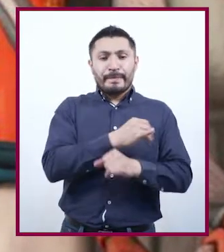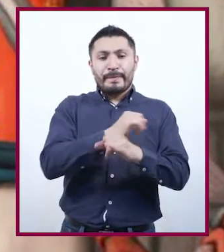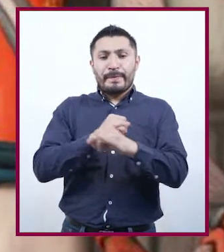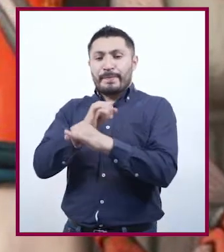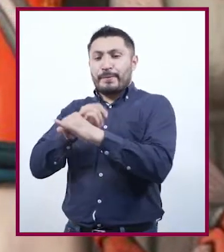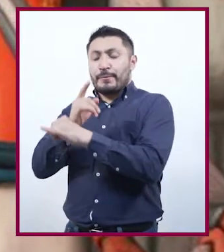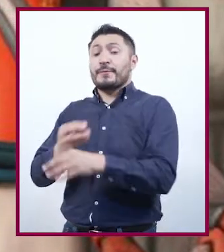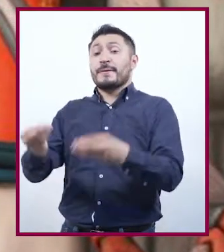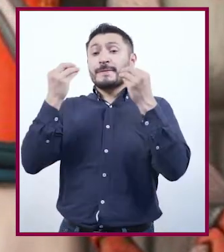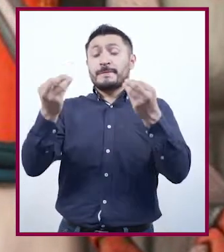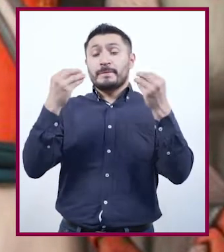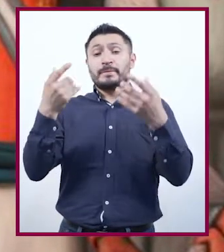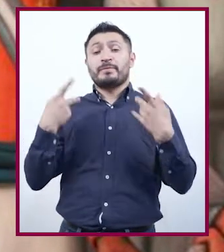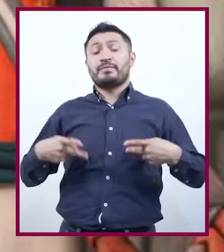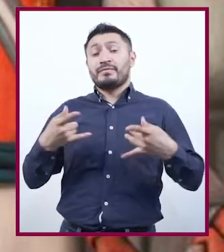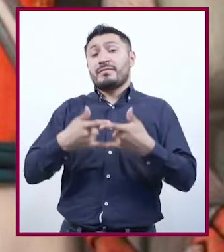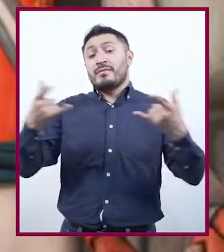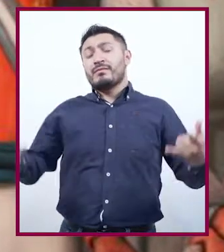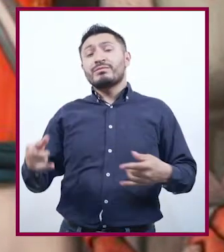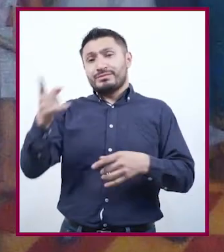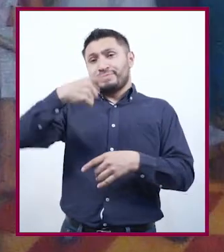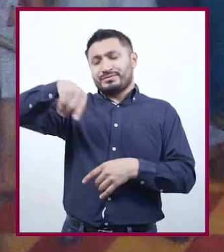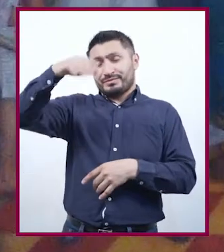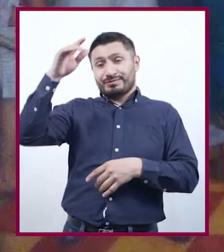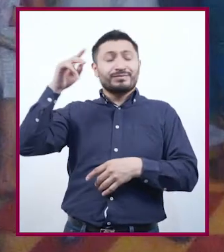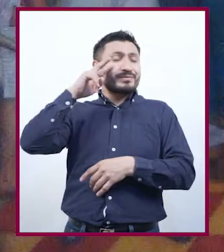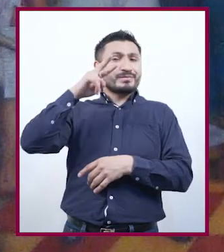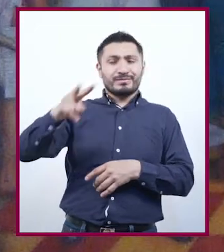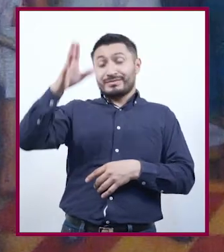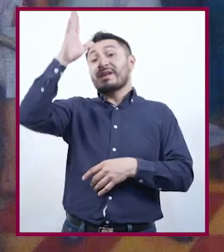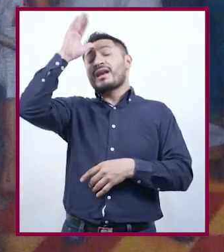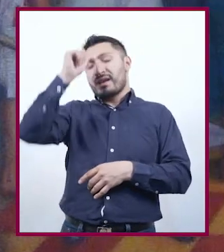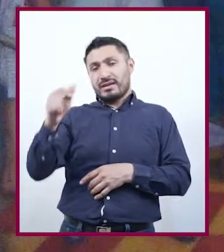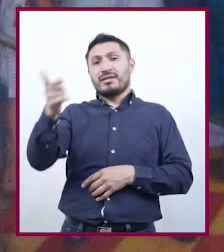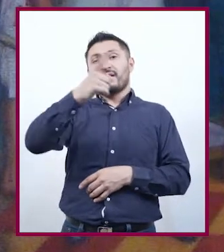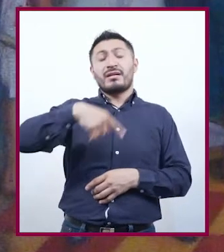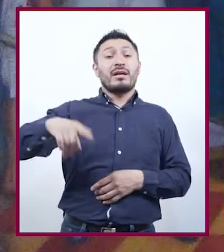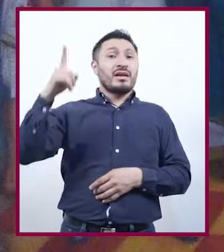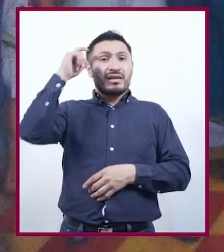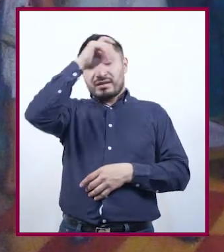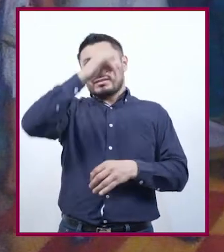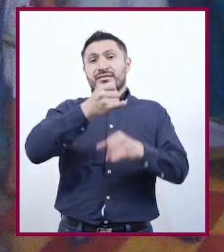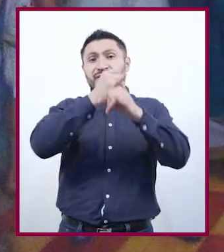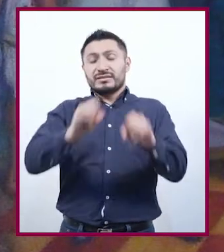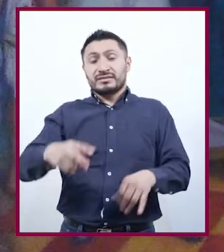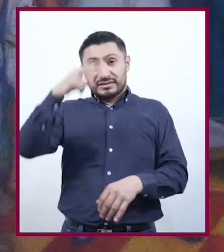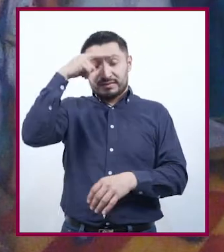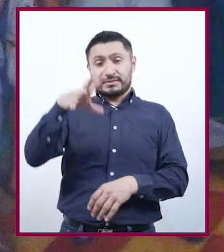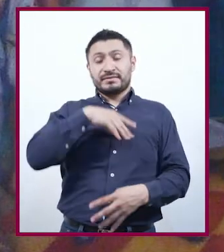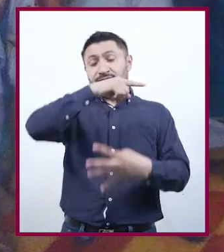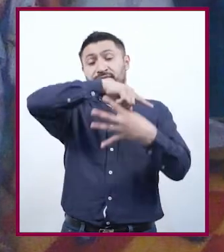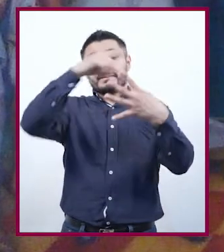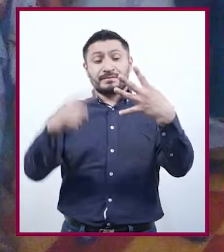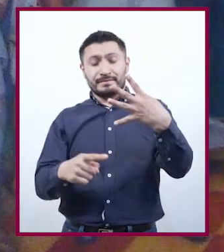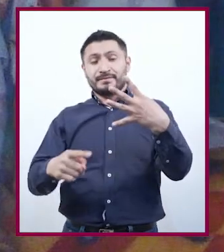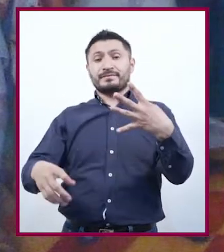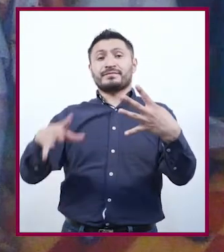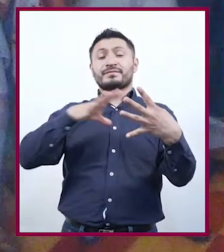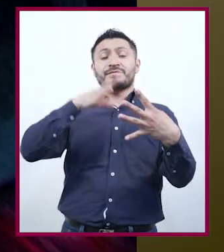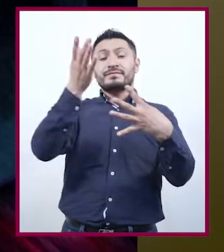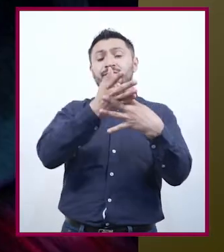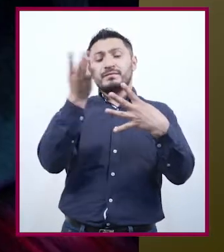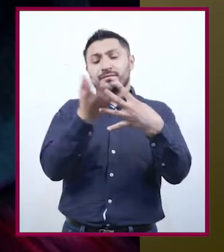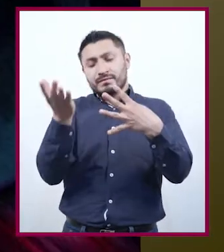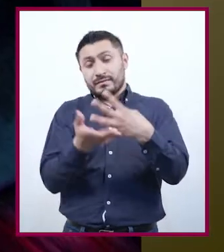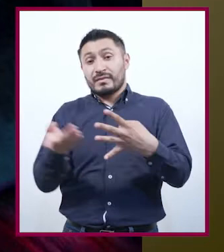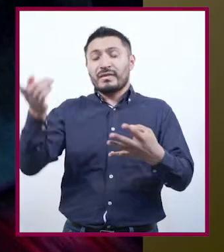con múltiples historiadores, el complejo movimiento de independencia de México tuvo 4 etapas, que